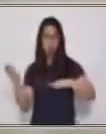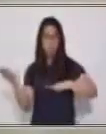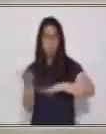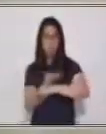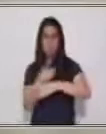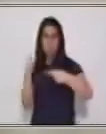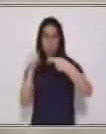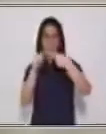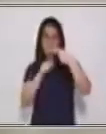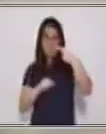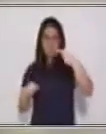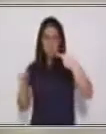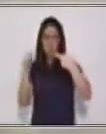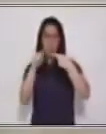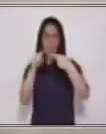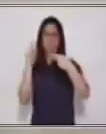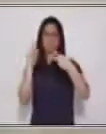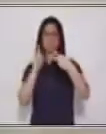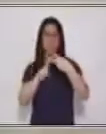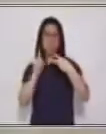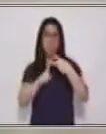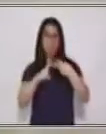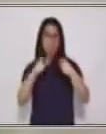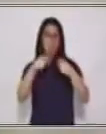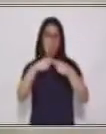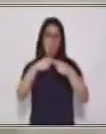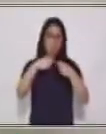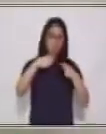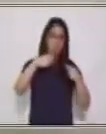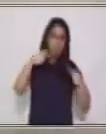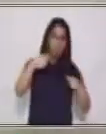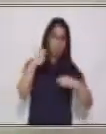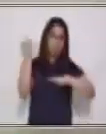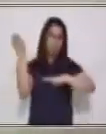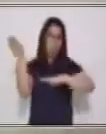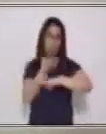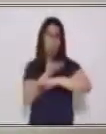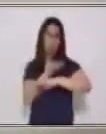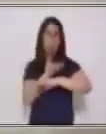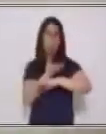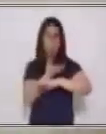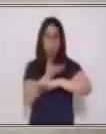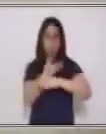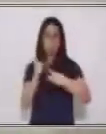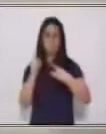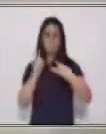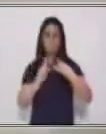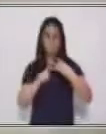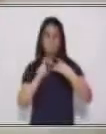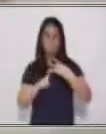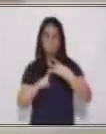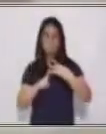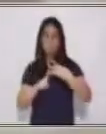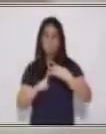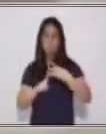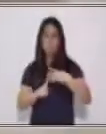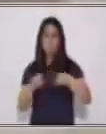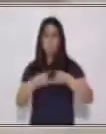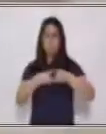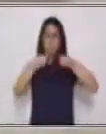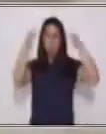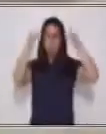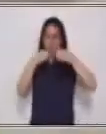elipse, hipérbola y parábola. Estas 4 secciones se basan entonces